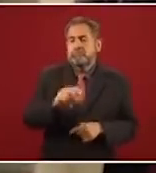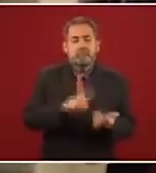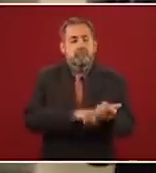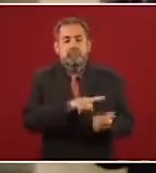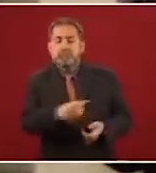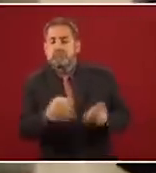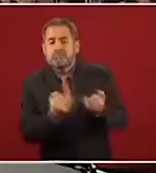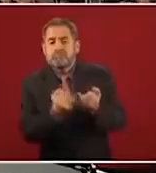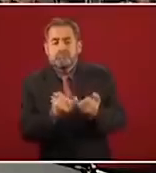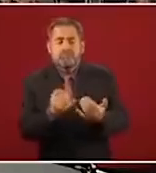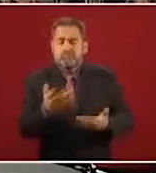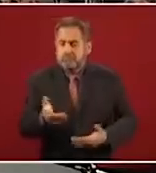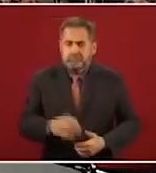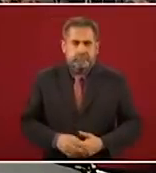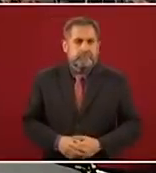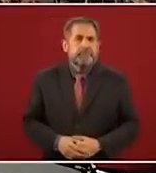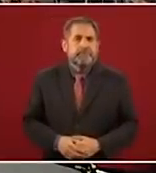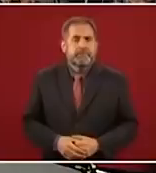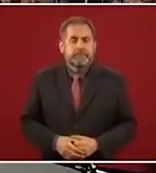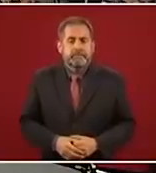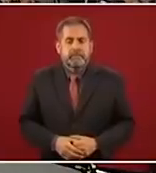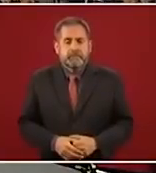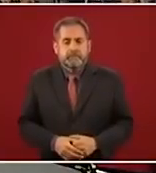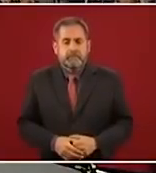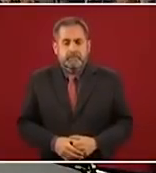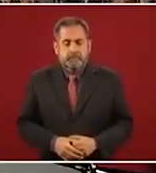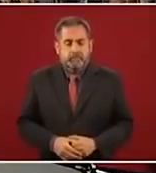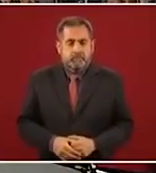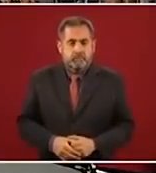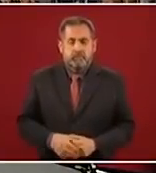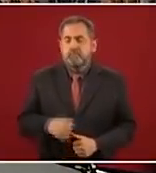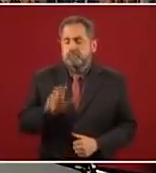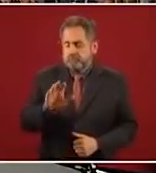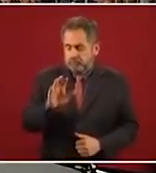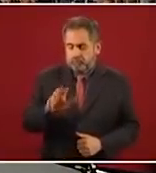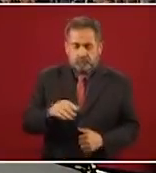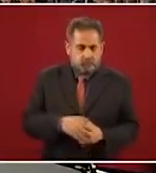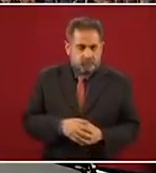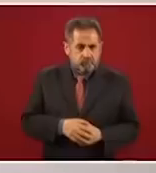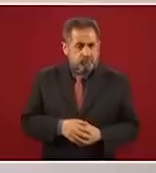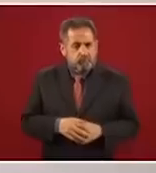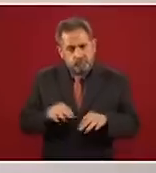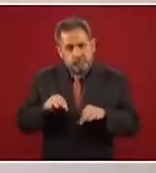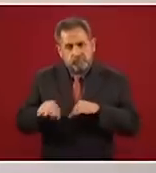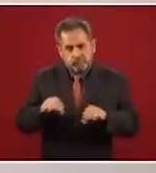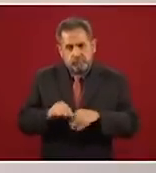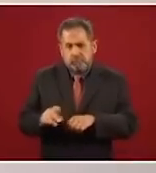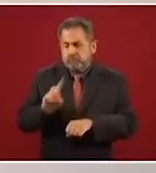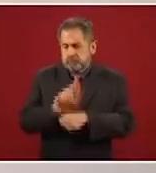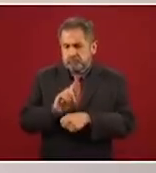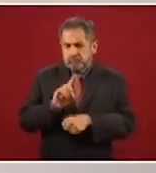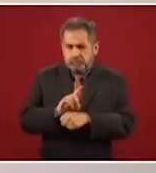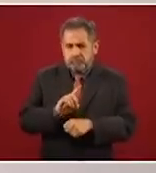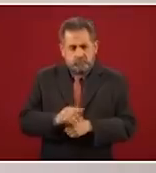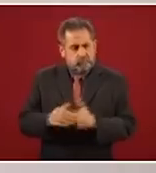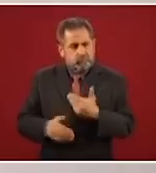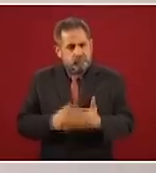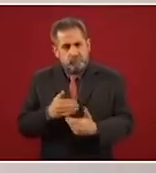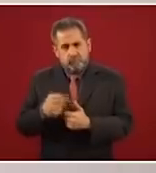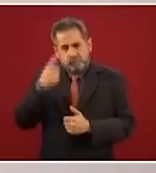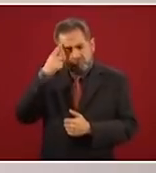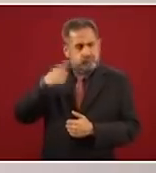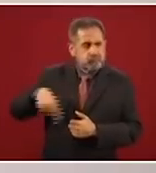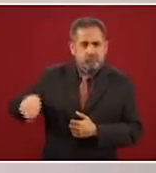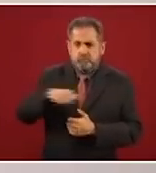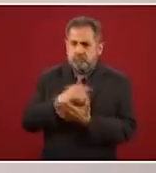tiene? Gracias, presidente. Bueno, estamos trabajando todos los días para